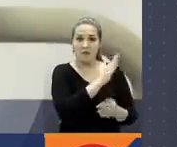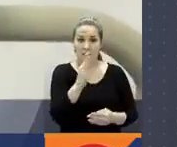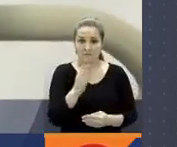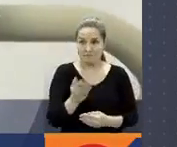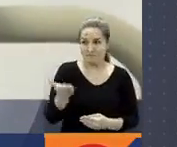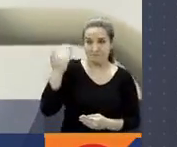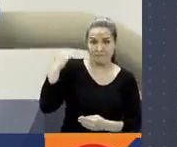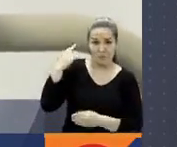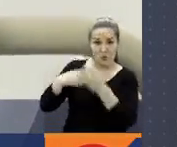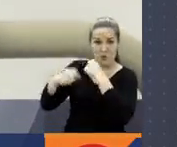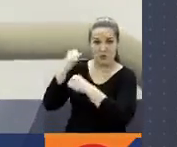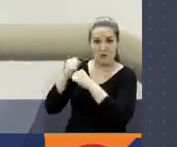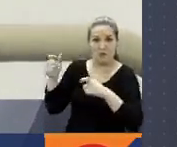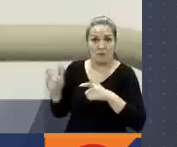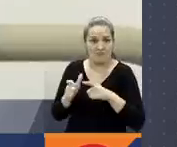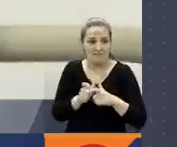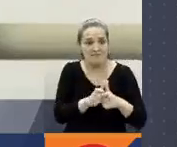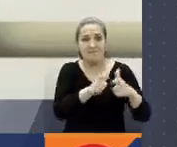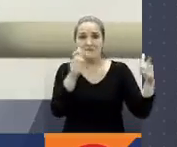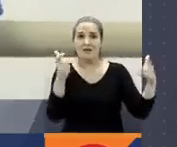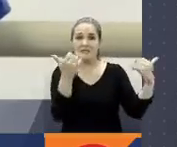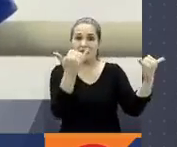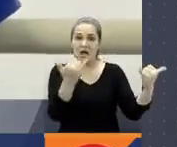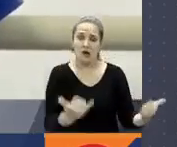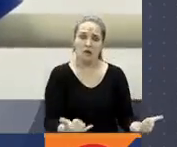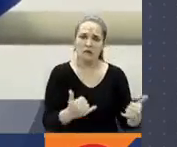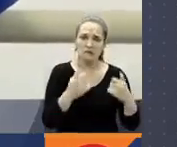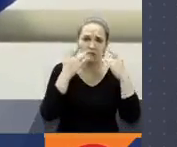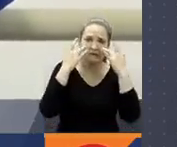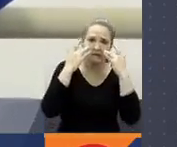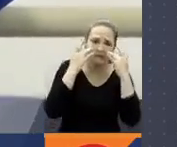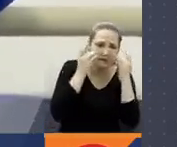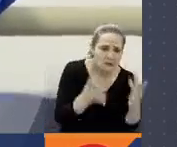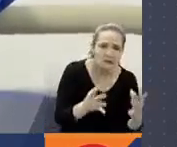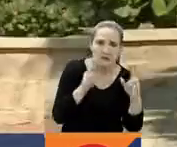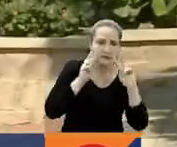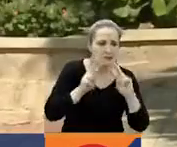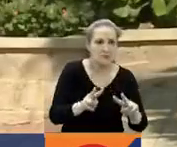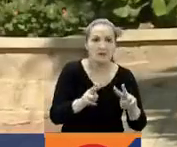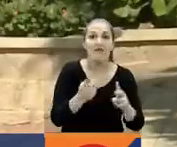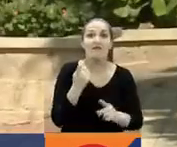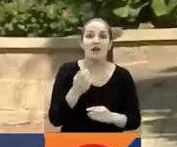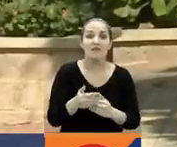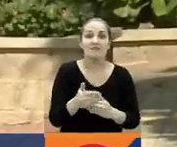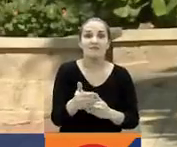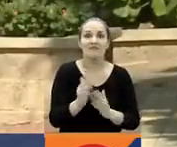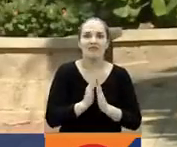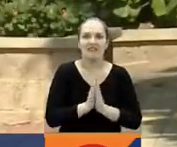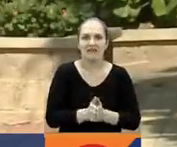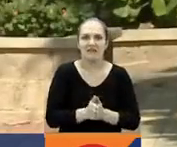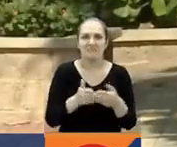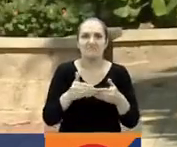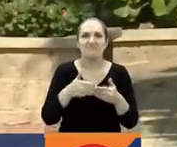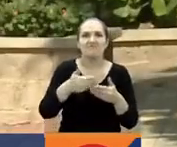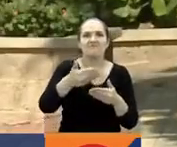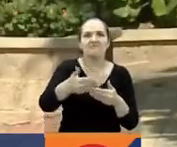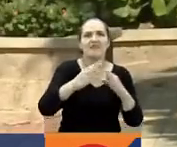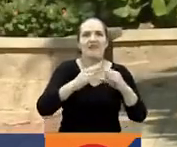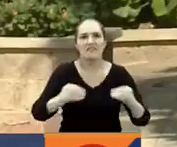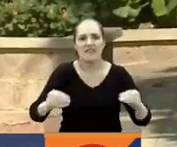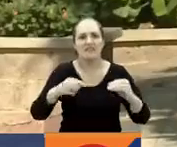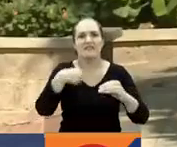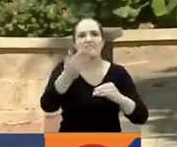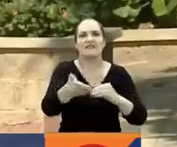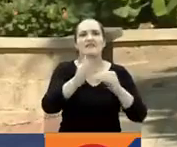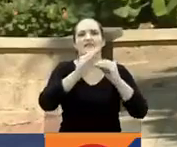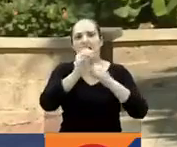en 6 casos. Las autoridades encienden las alarmas, ya que faltan 2 grandes fechas de esta temporada y los ciudadanos pueden incurrir